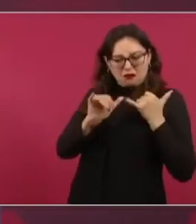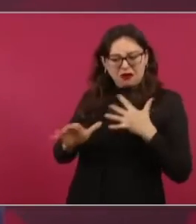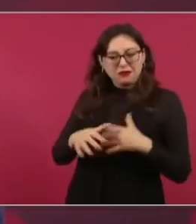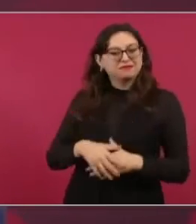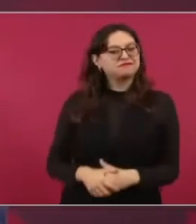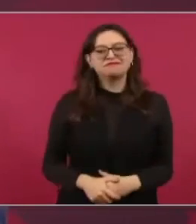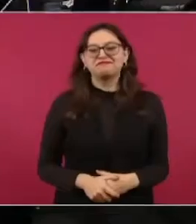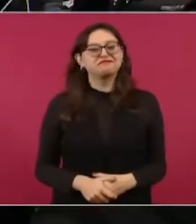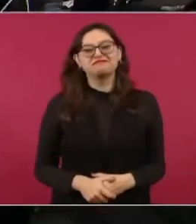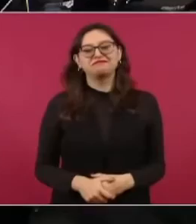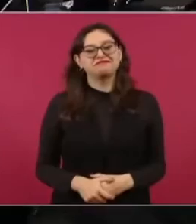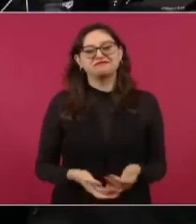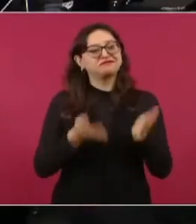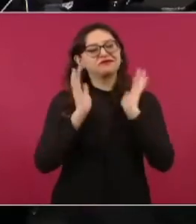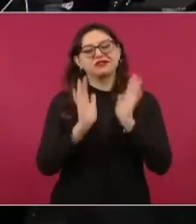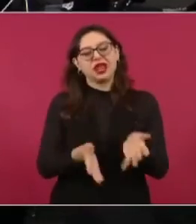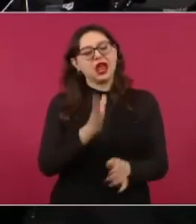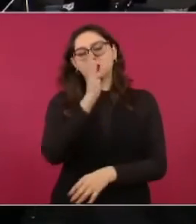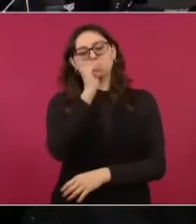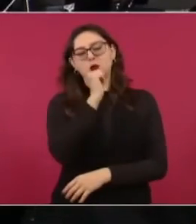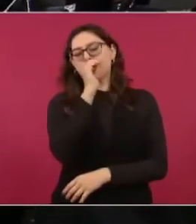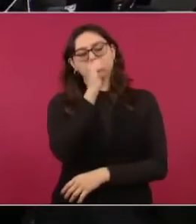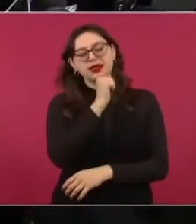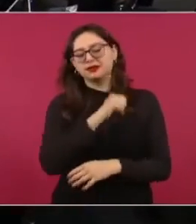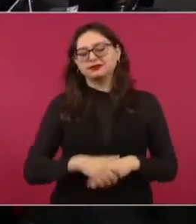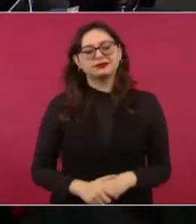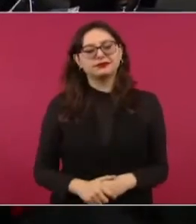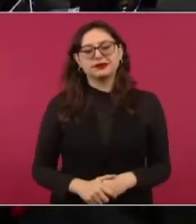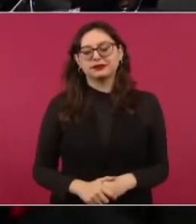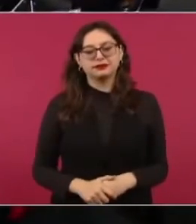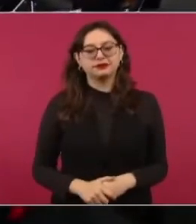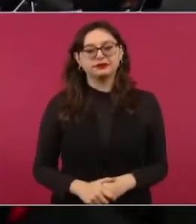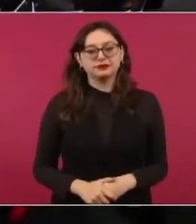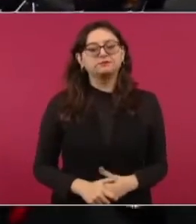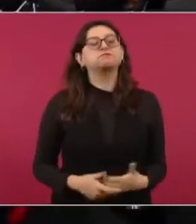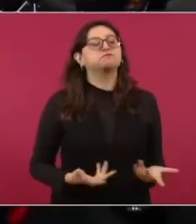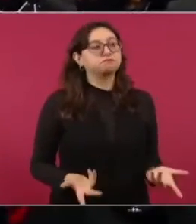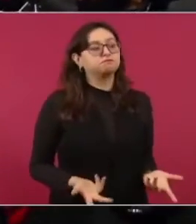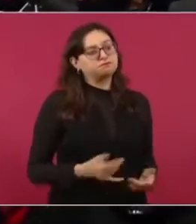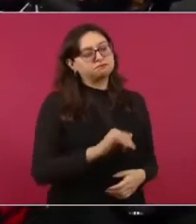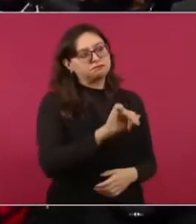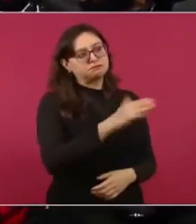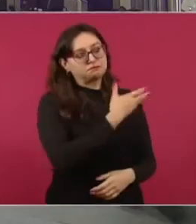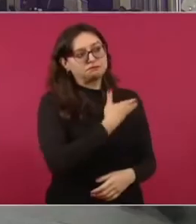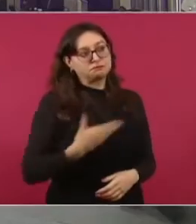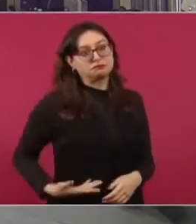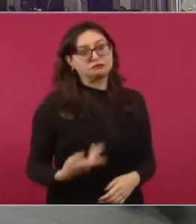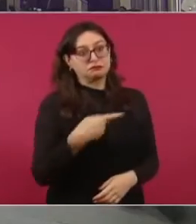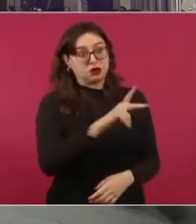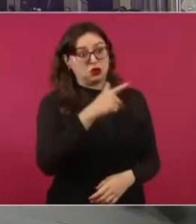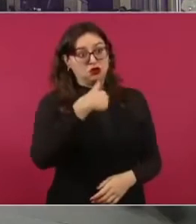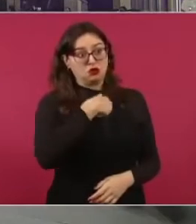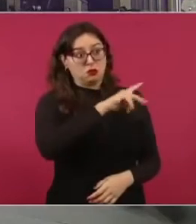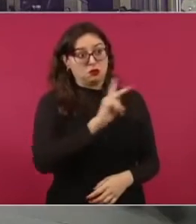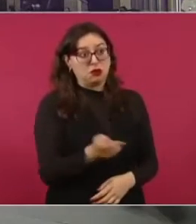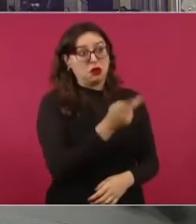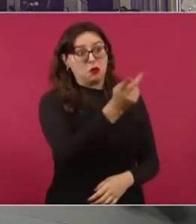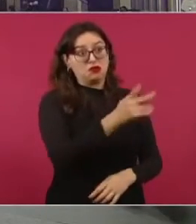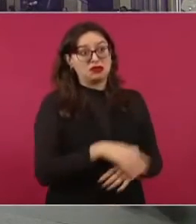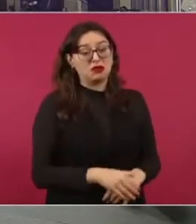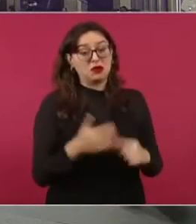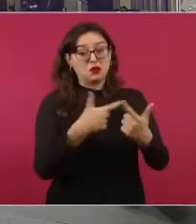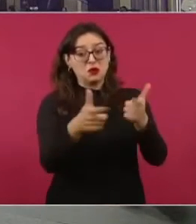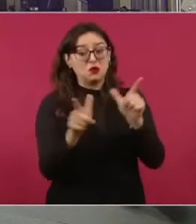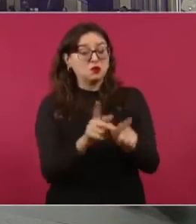detener el avance democrático del país. Sí, presidente, pero la pregunta en concreto es, los partidos políticos